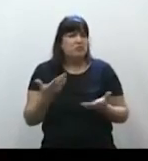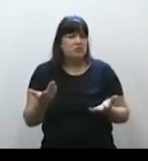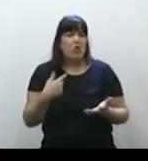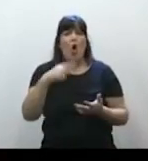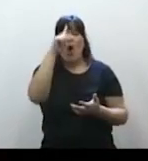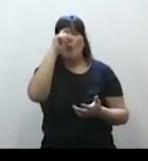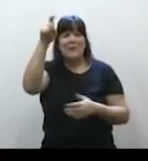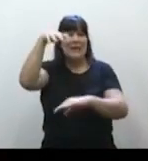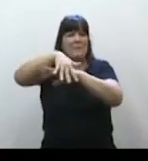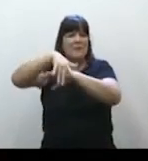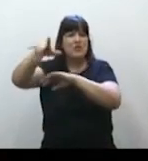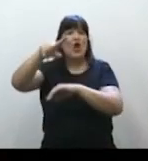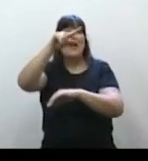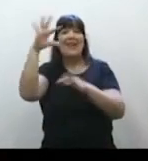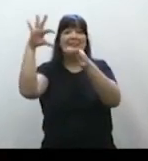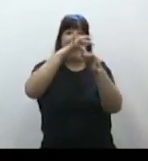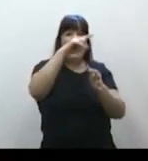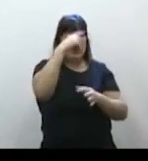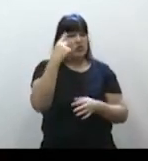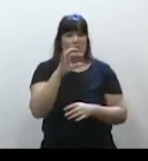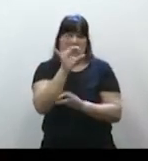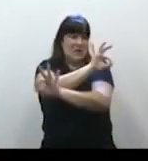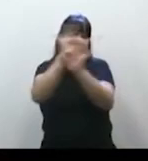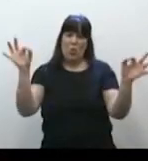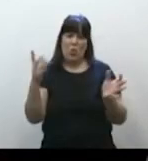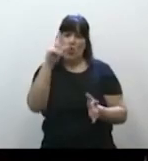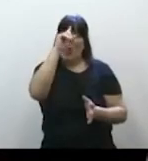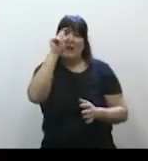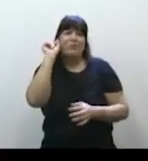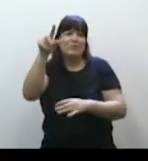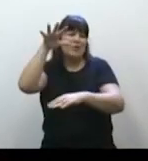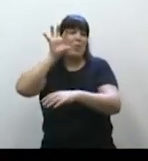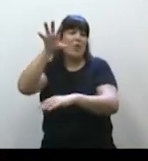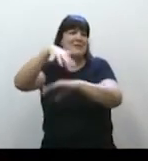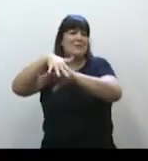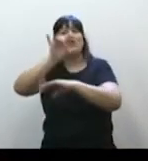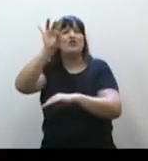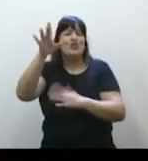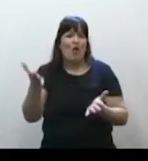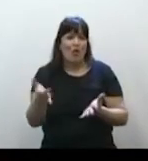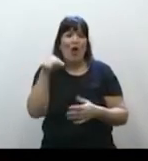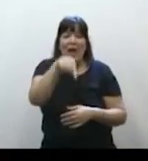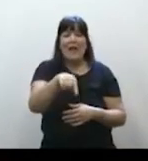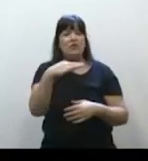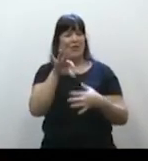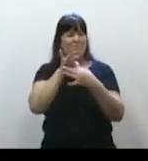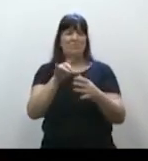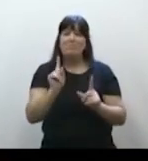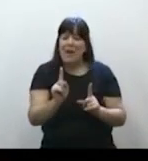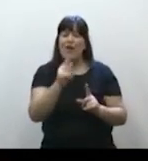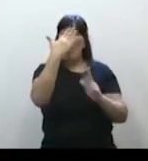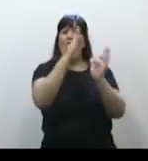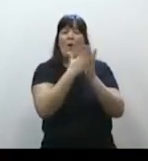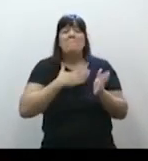en Misiones que sea de la Nación. Ninguno. De manera que si esto se tiene que aplicar, además que es inconstitucional desde